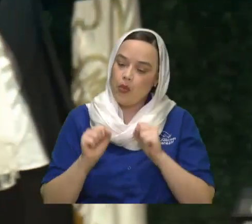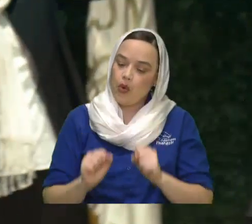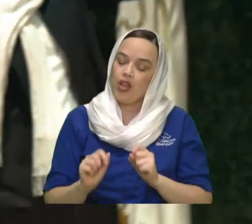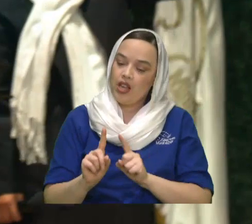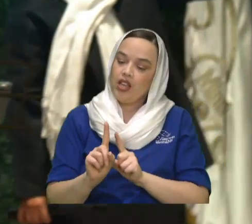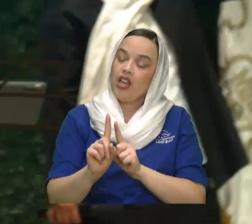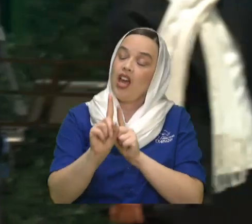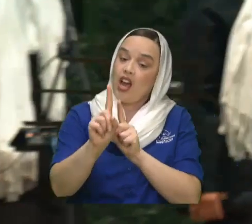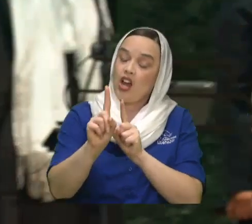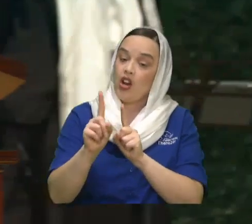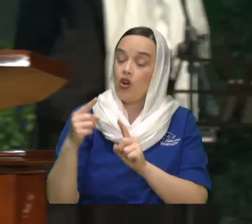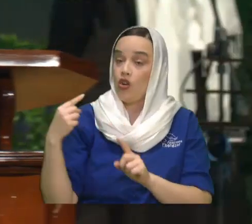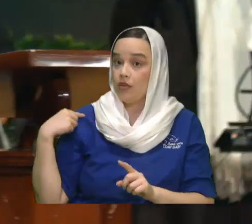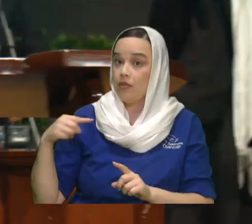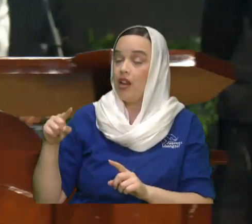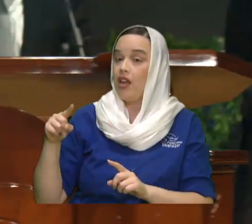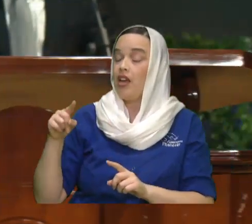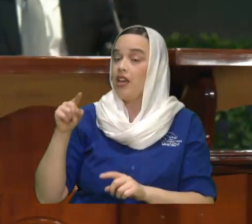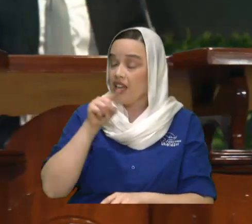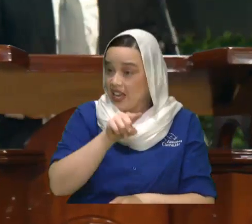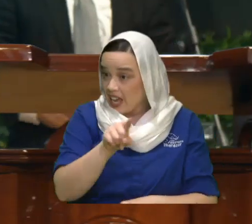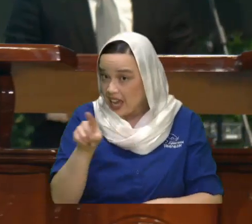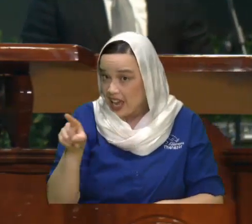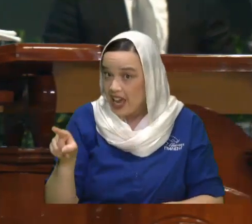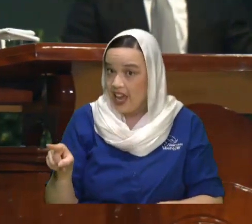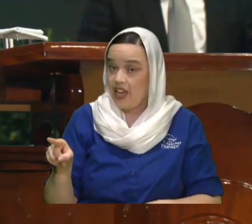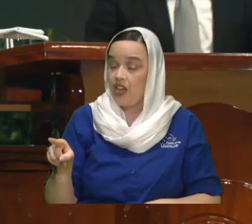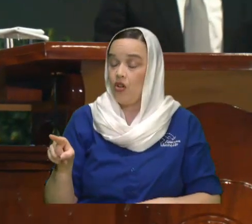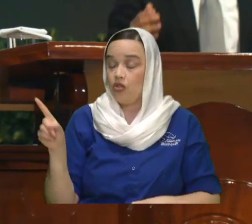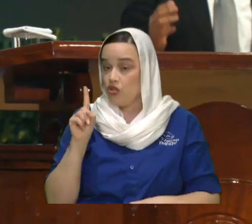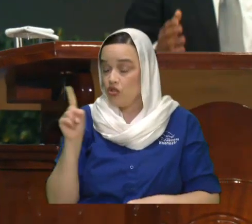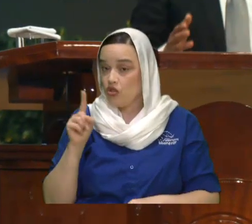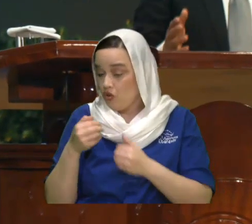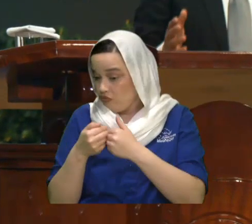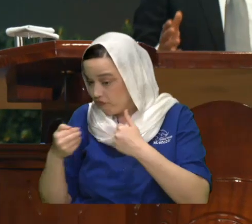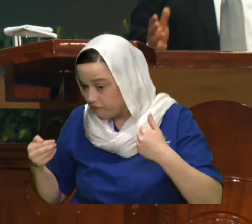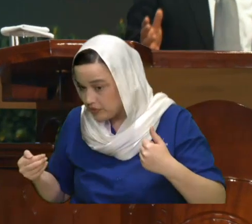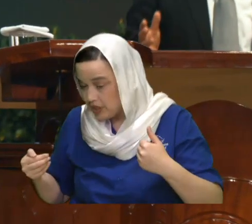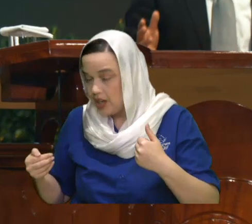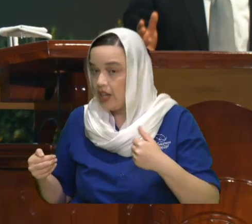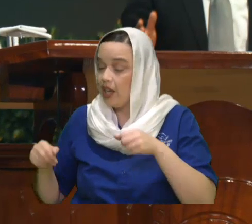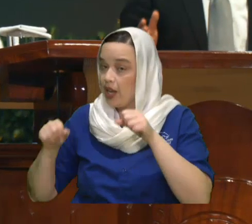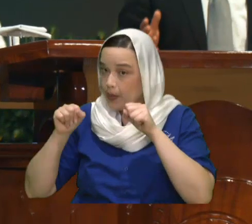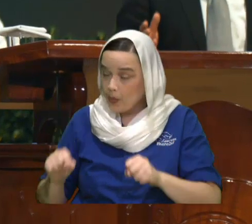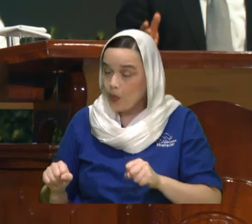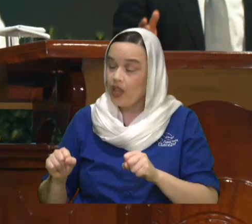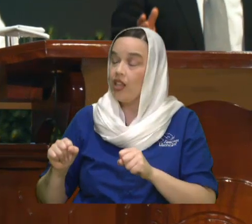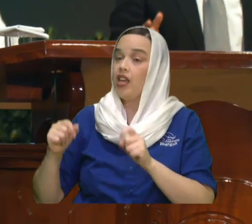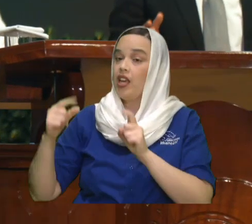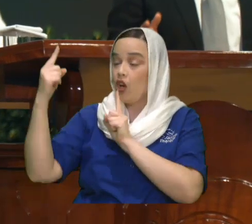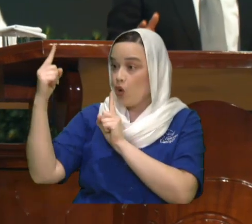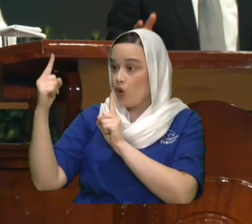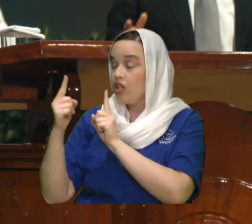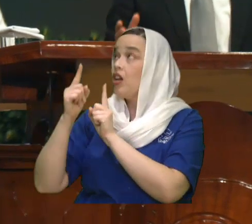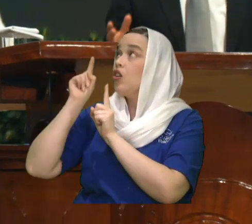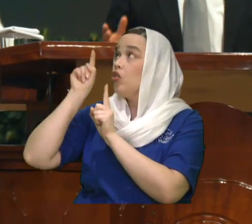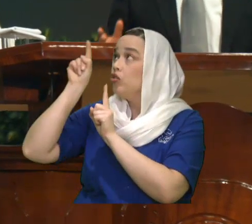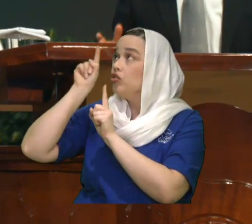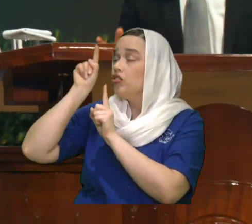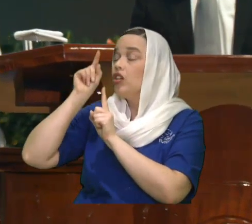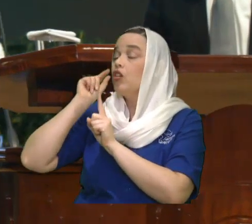para que ellos señor lejos de alejarse puede encontrar al dios que nosotros hemos